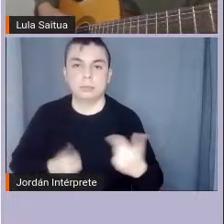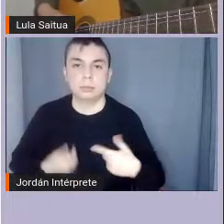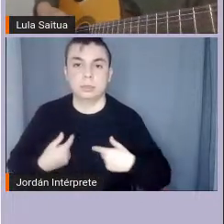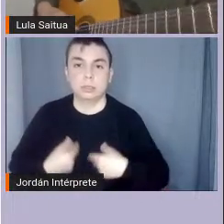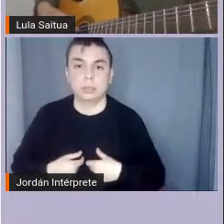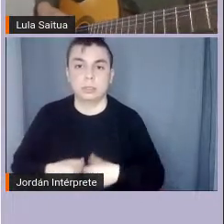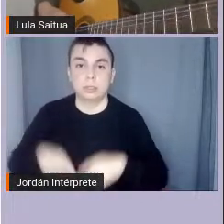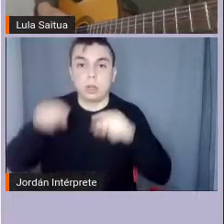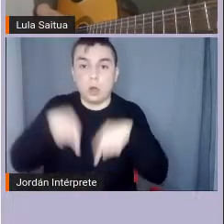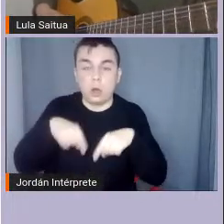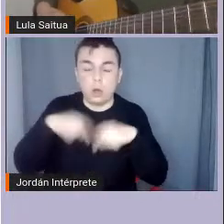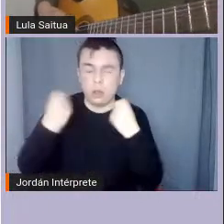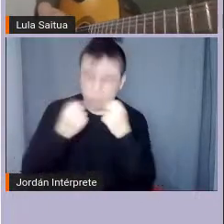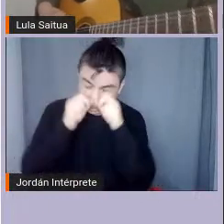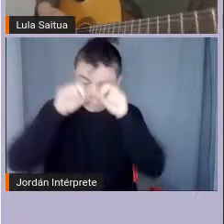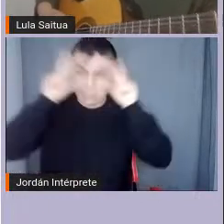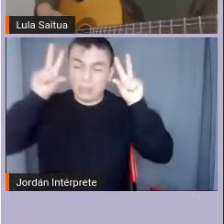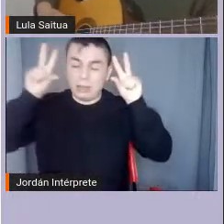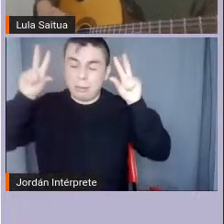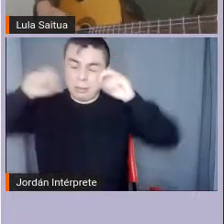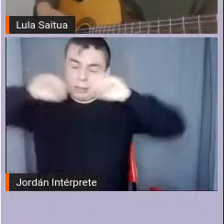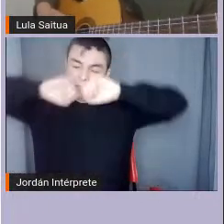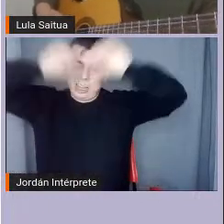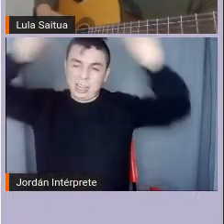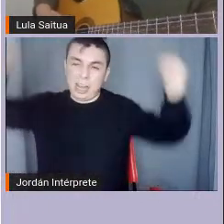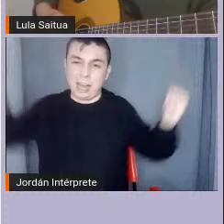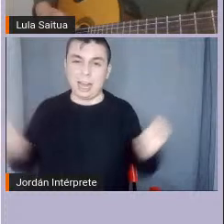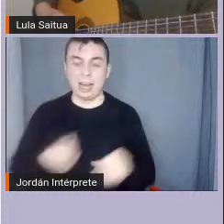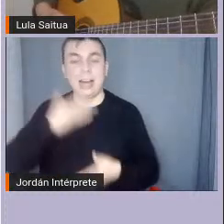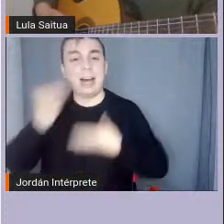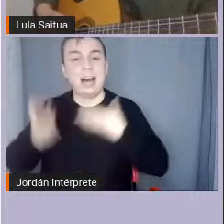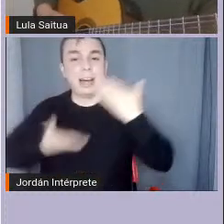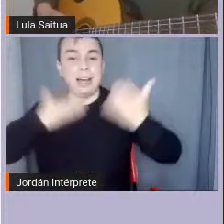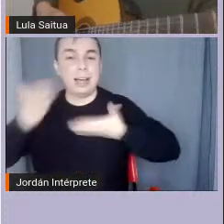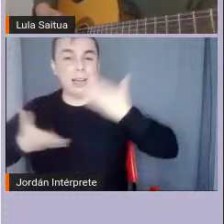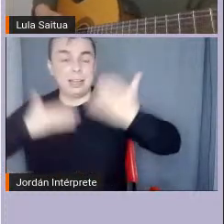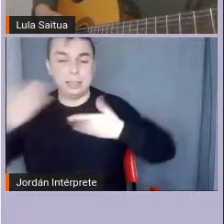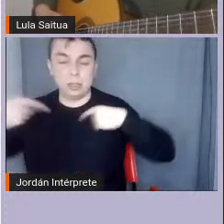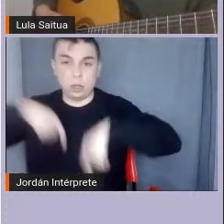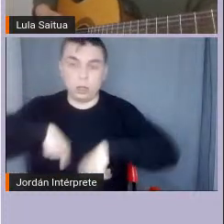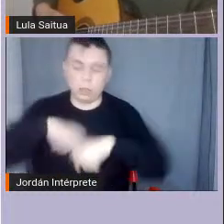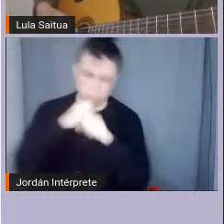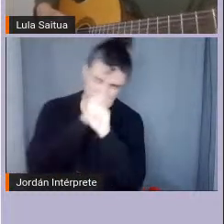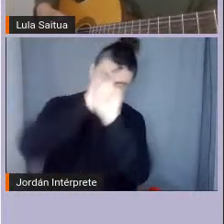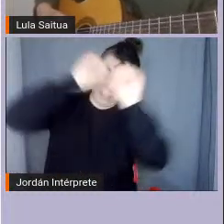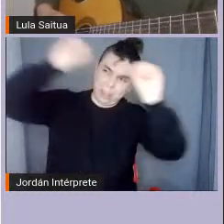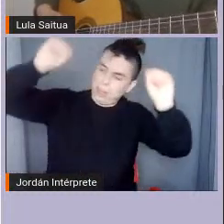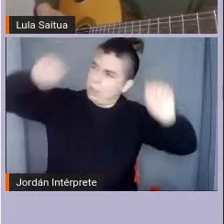Hoy desperté con ganas de cantar. Hoy desperté